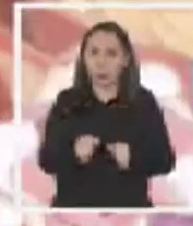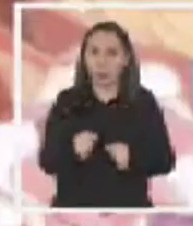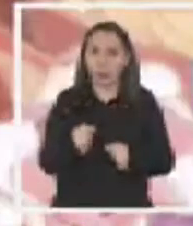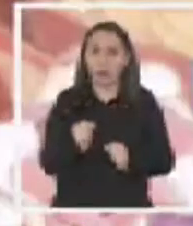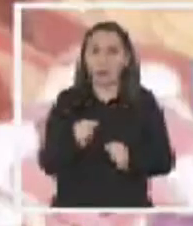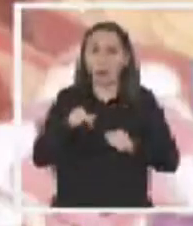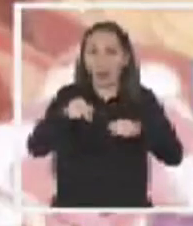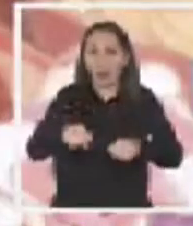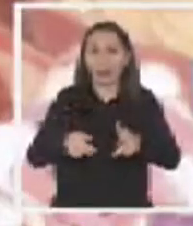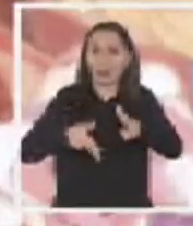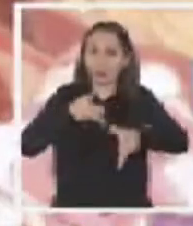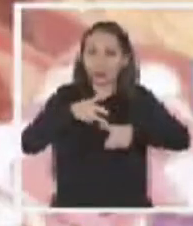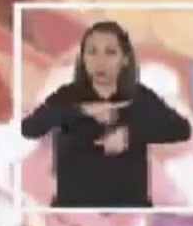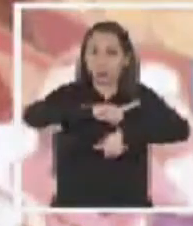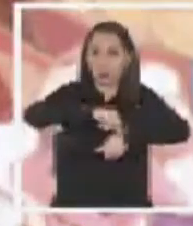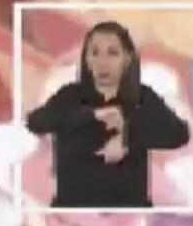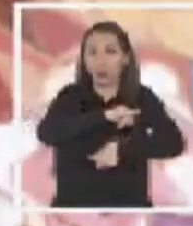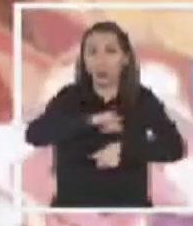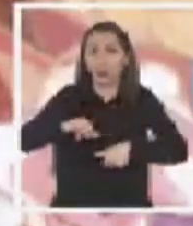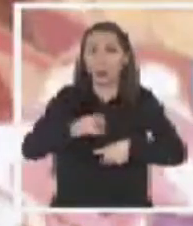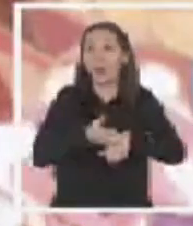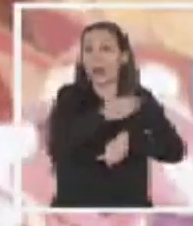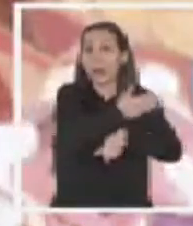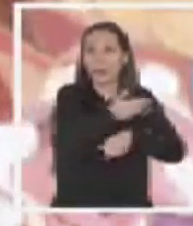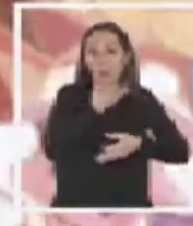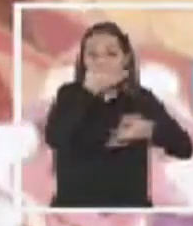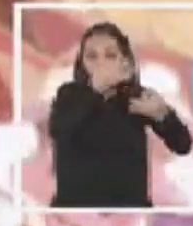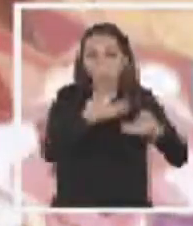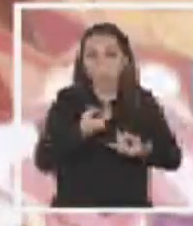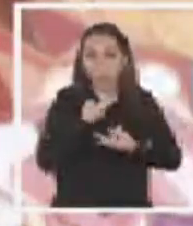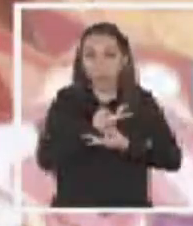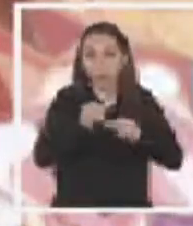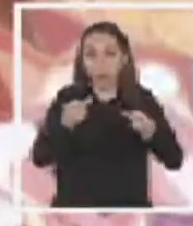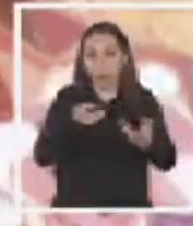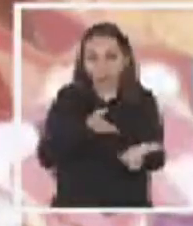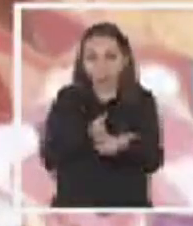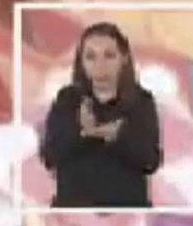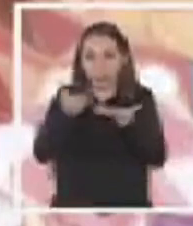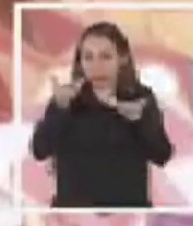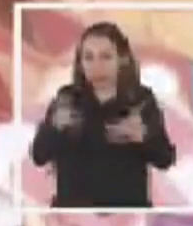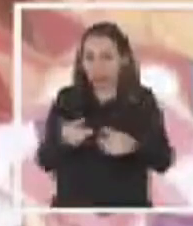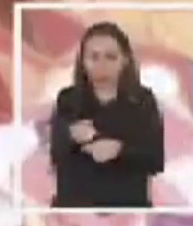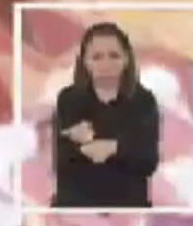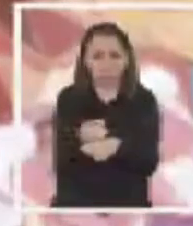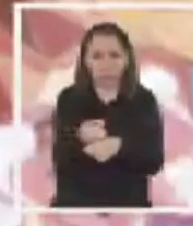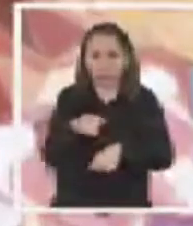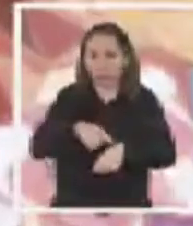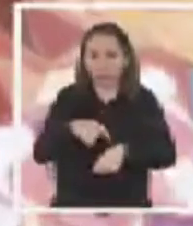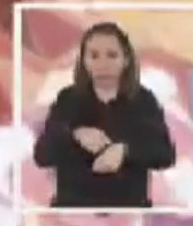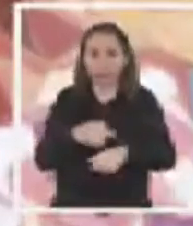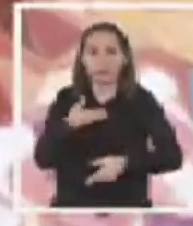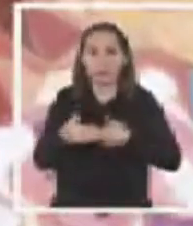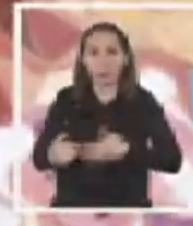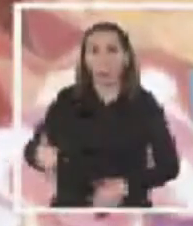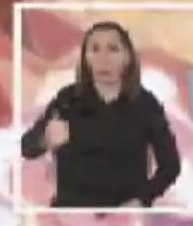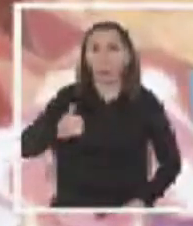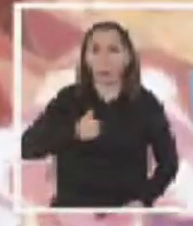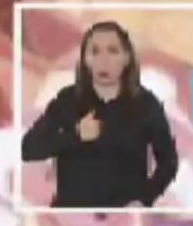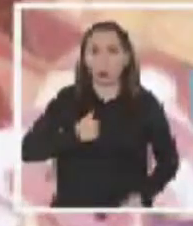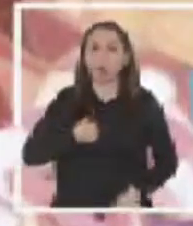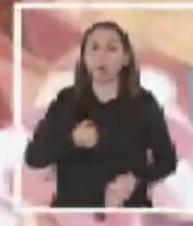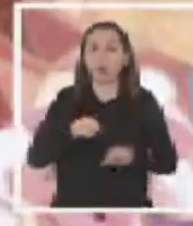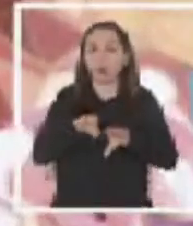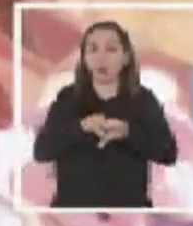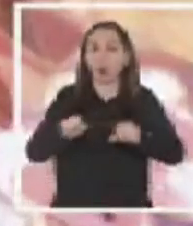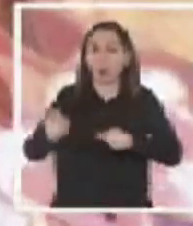estar en estación central luego de la Cuenta pública y empezar desde ya inmediatamente a cumplir con